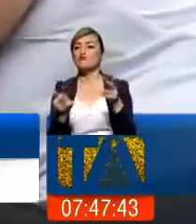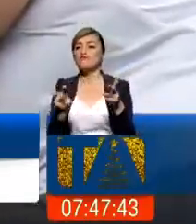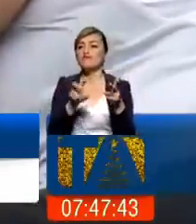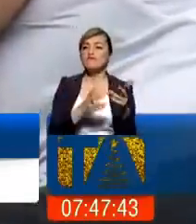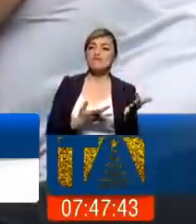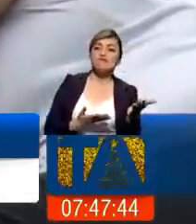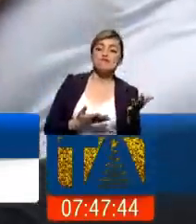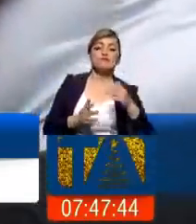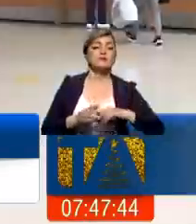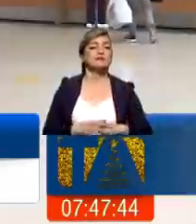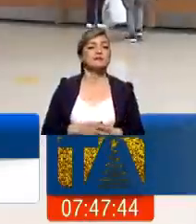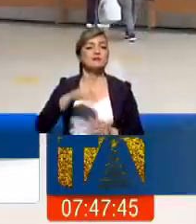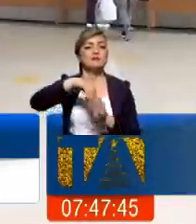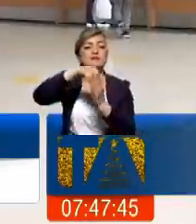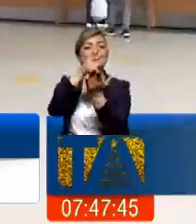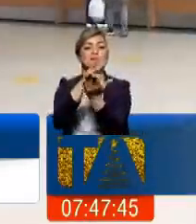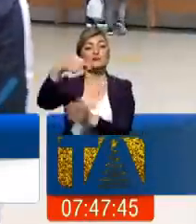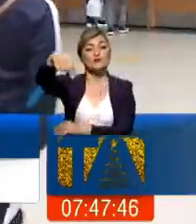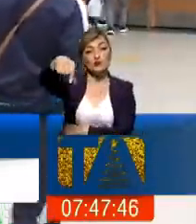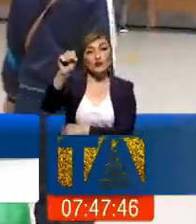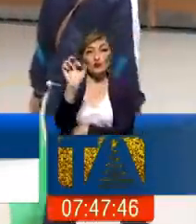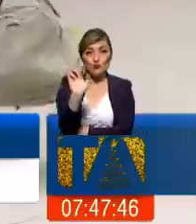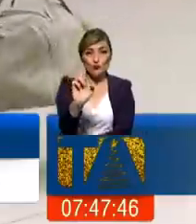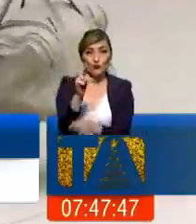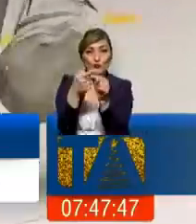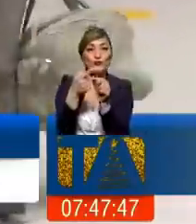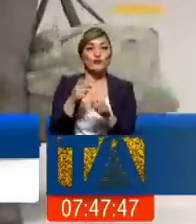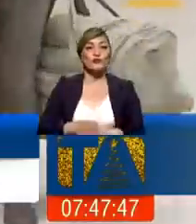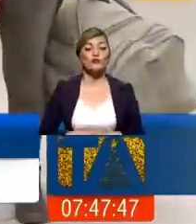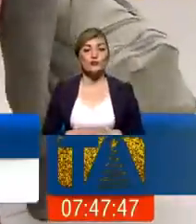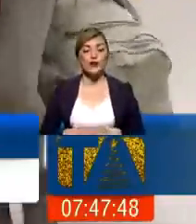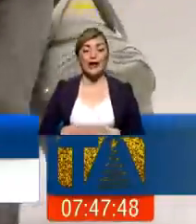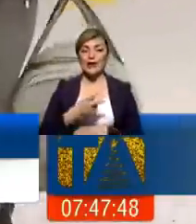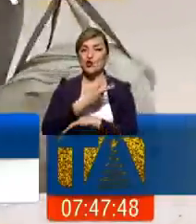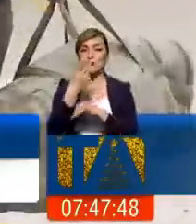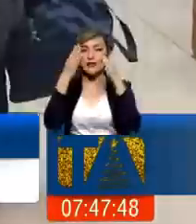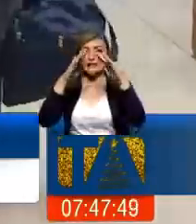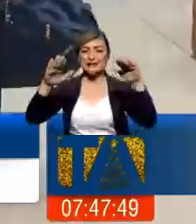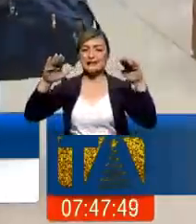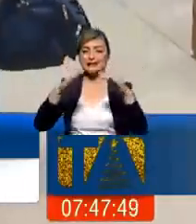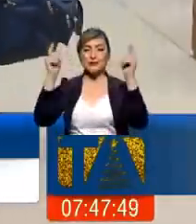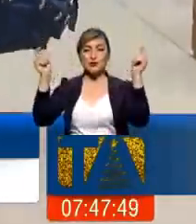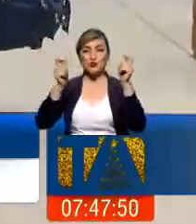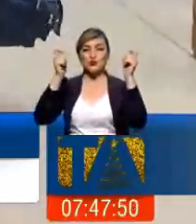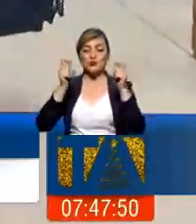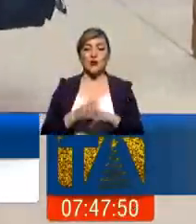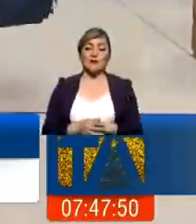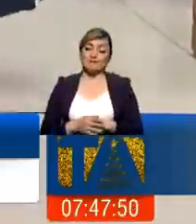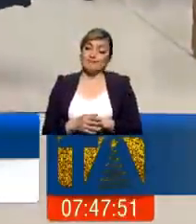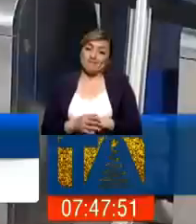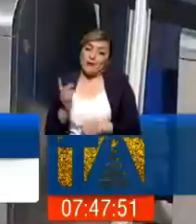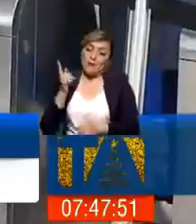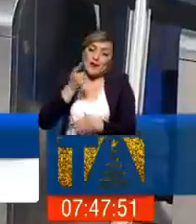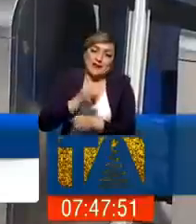el panorama al interior del terminal terrestre Quitumbe, en el sur de la ciudad. A dos días de celebrar la Navidad y a pesar de las medidas de